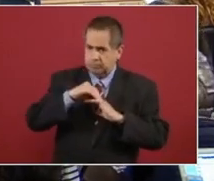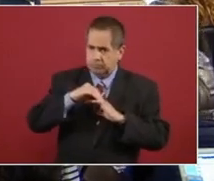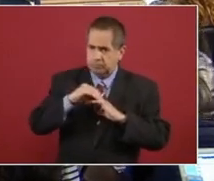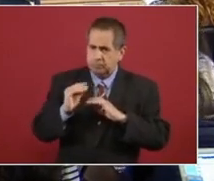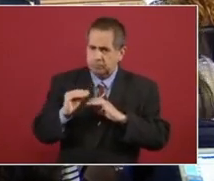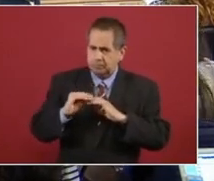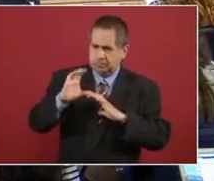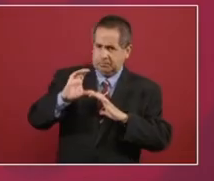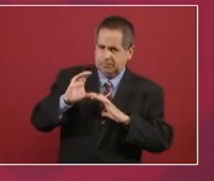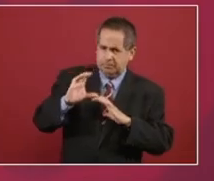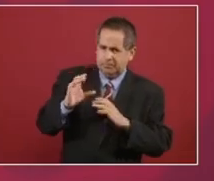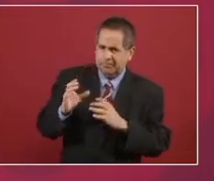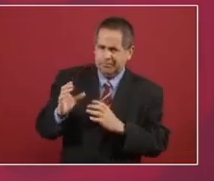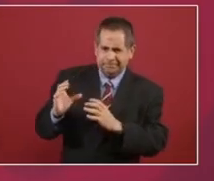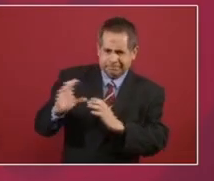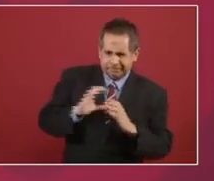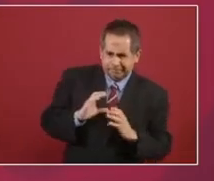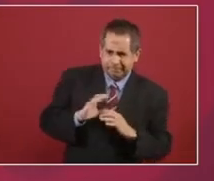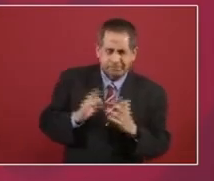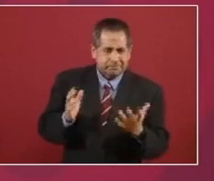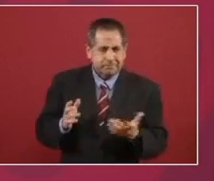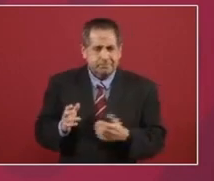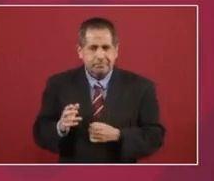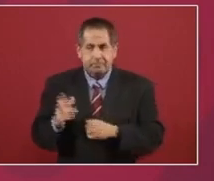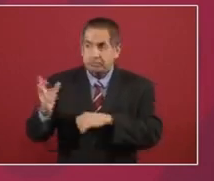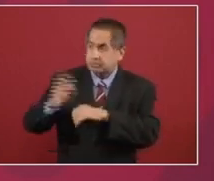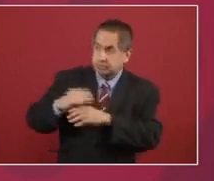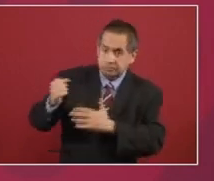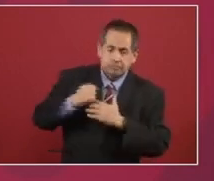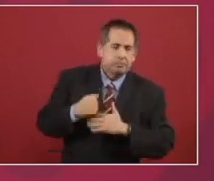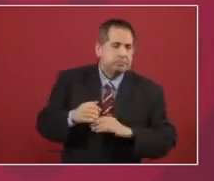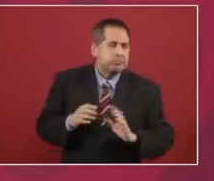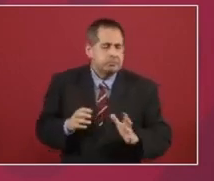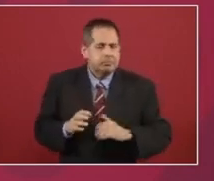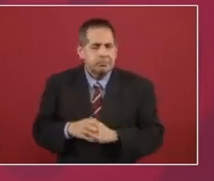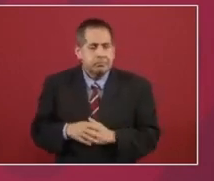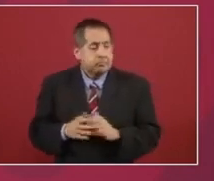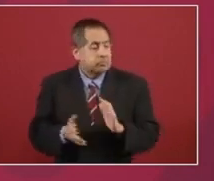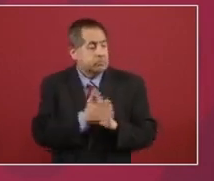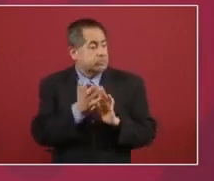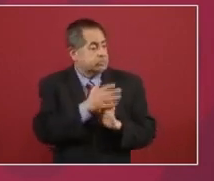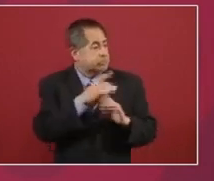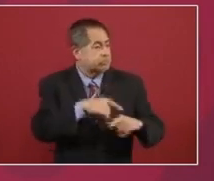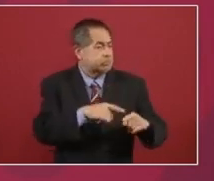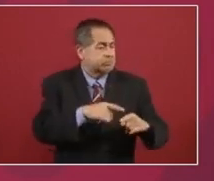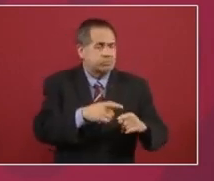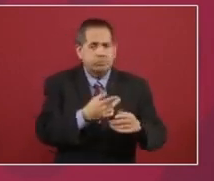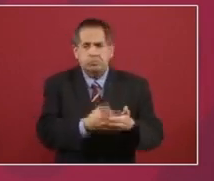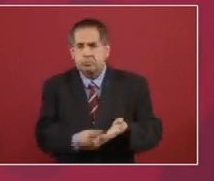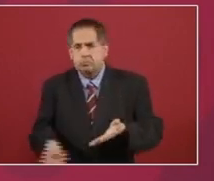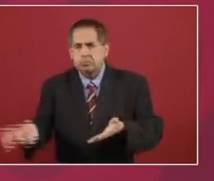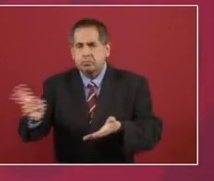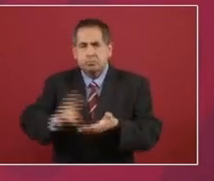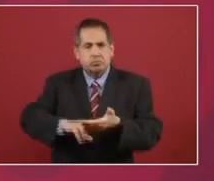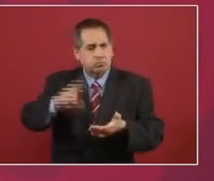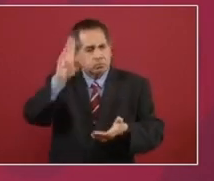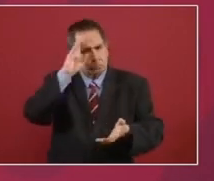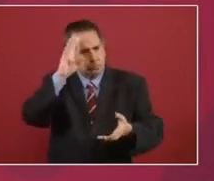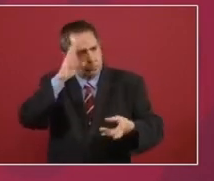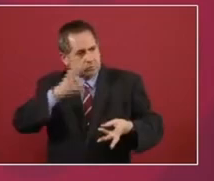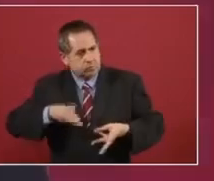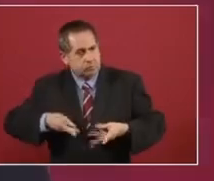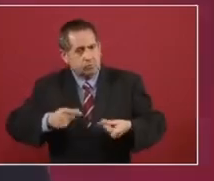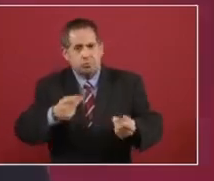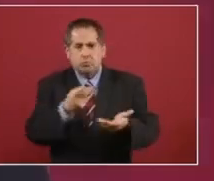el presupuesto o solicitan más y se les autoriza y la obra termina costando el doble o el